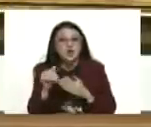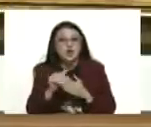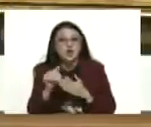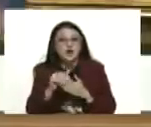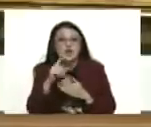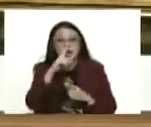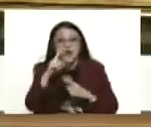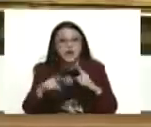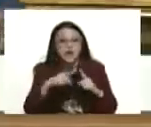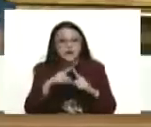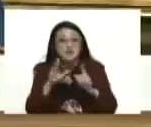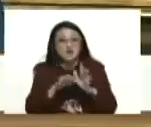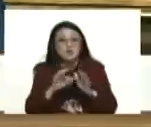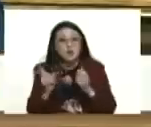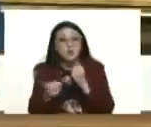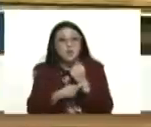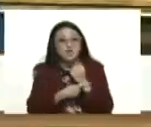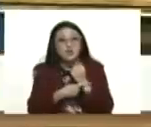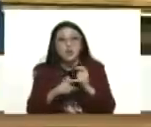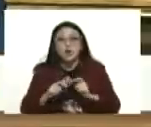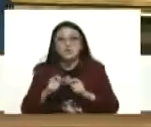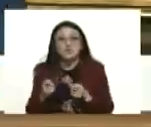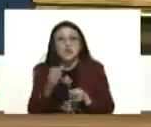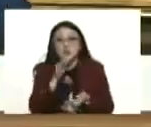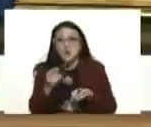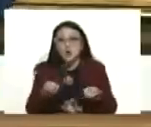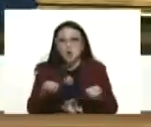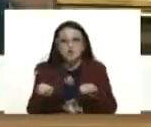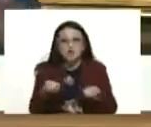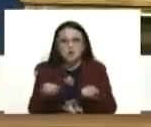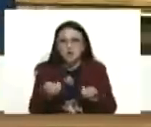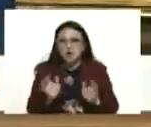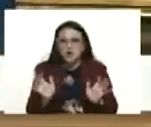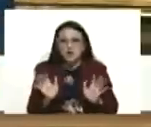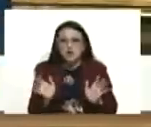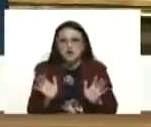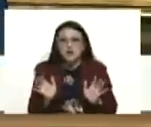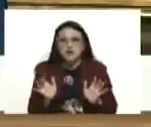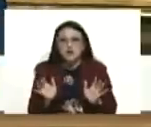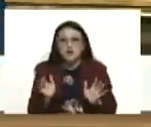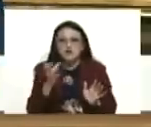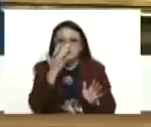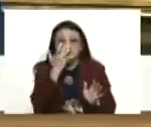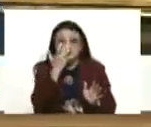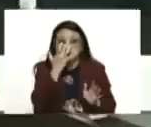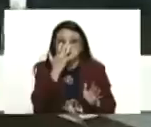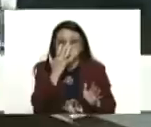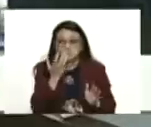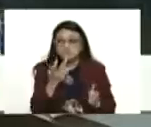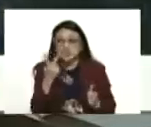Guaidó, que se los entregan sin control, sin ningún tipo de ejercicio.